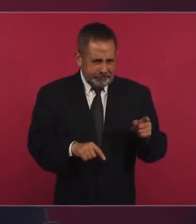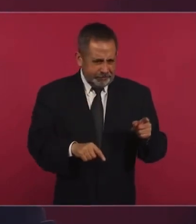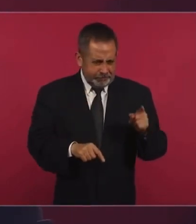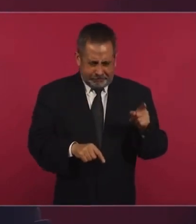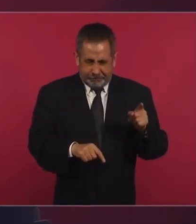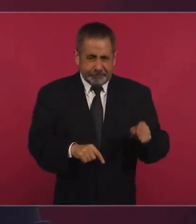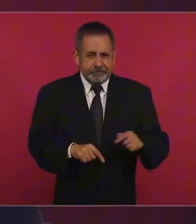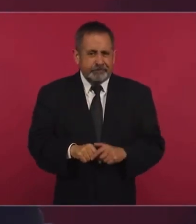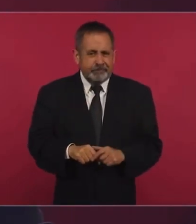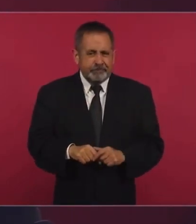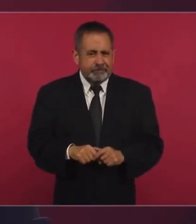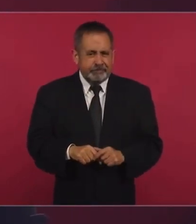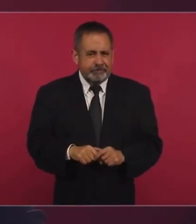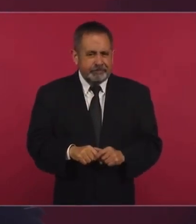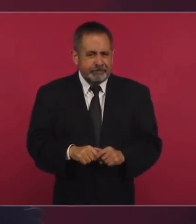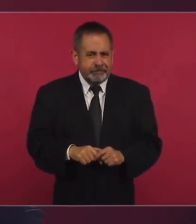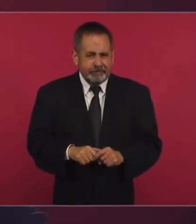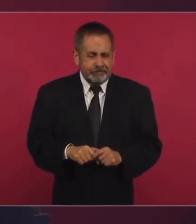es